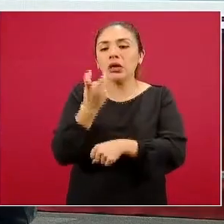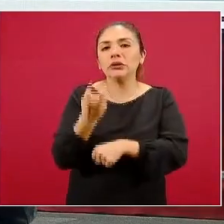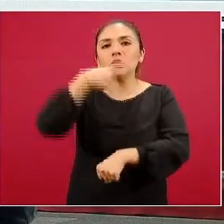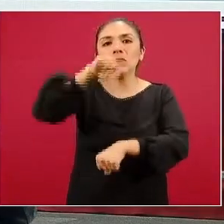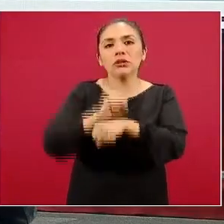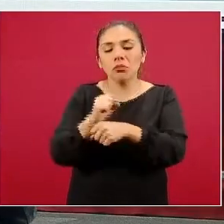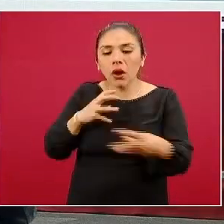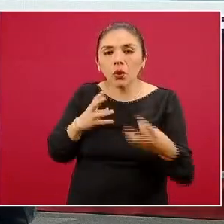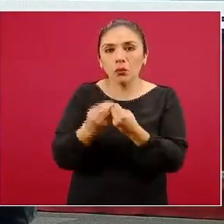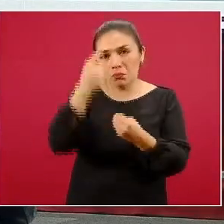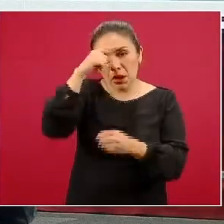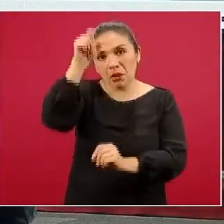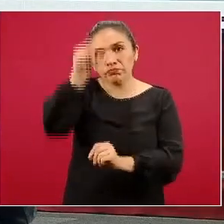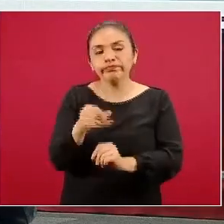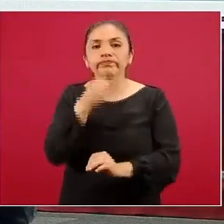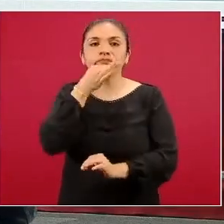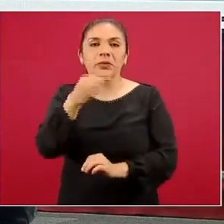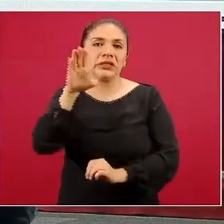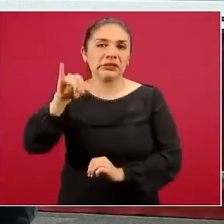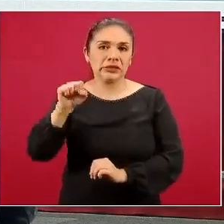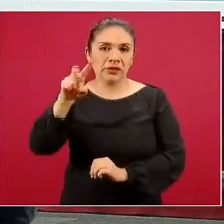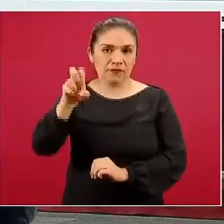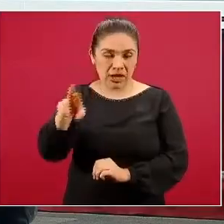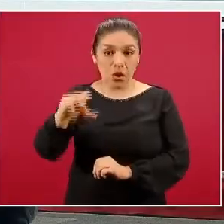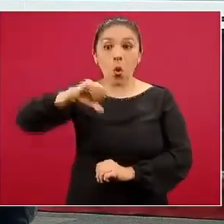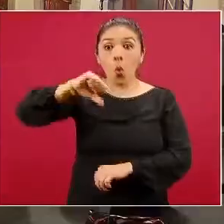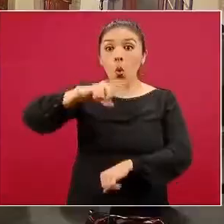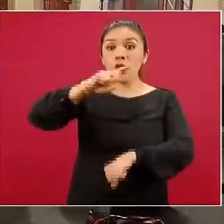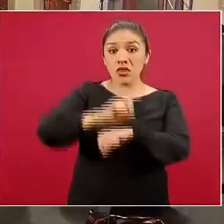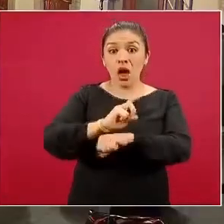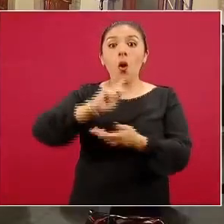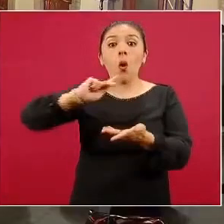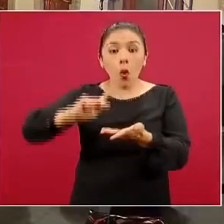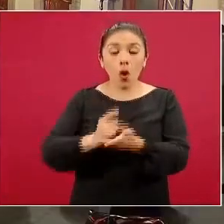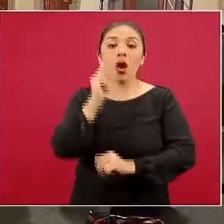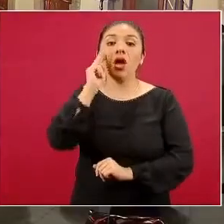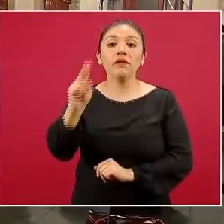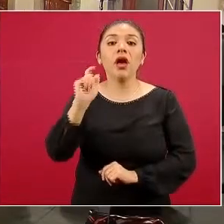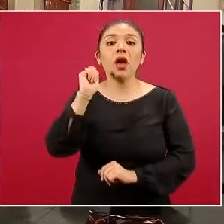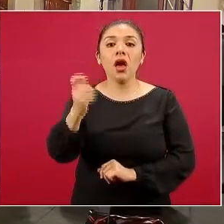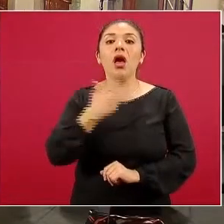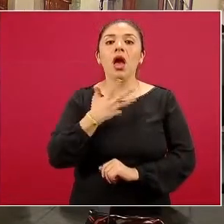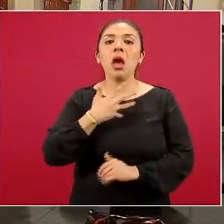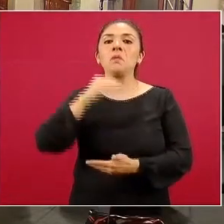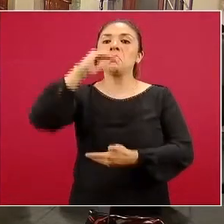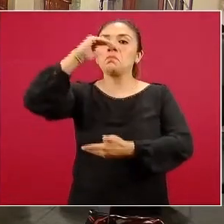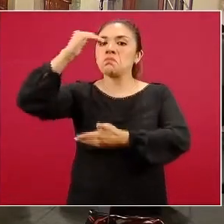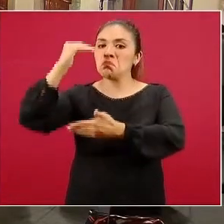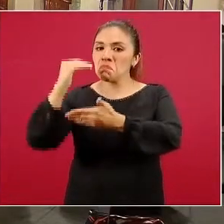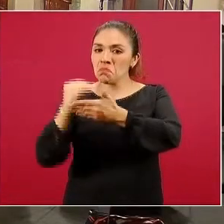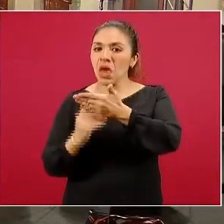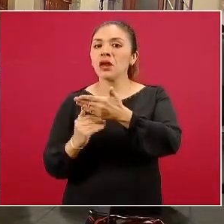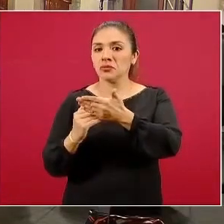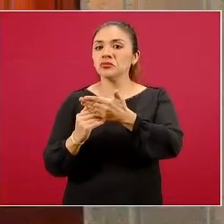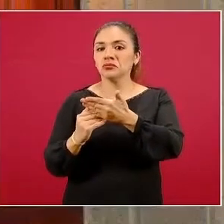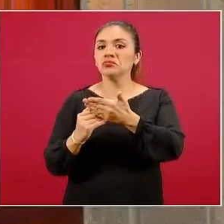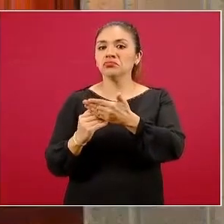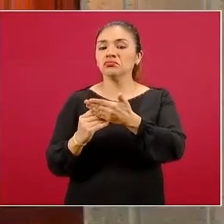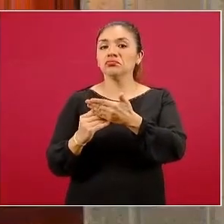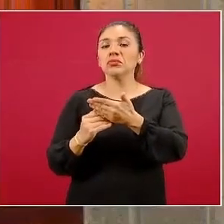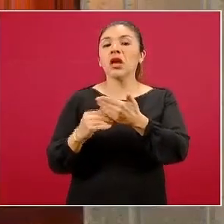la plataforma CISVER. El día de hoy nuevamente volvemos a tener una disminución del